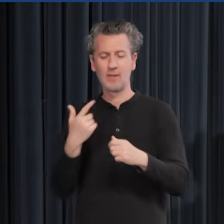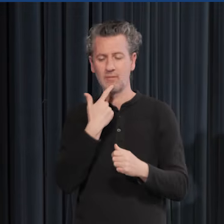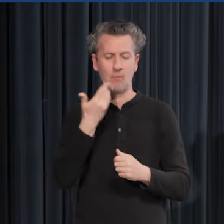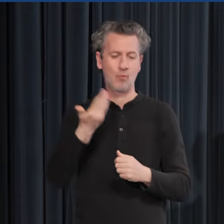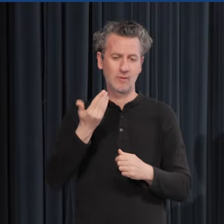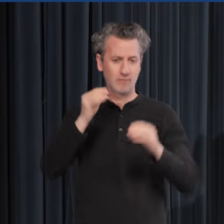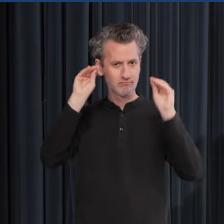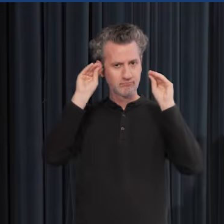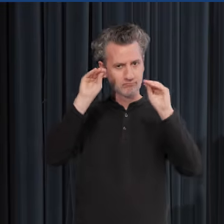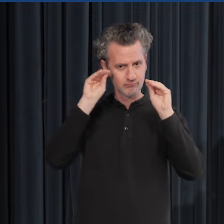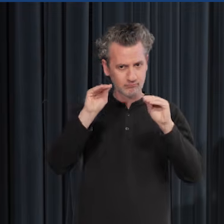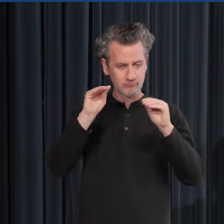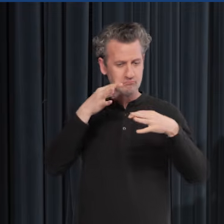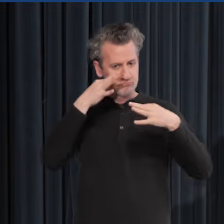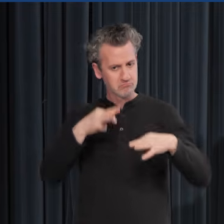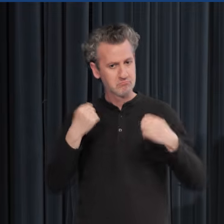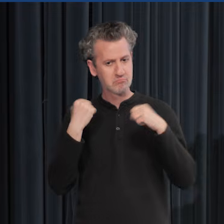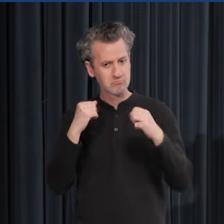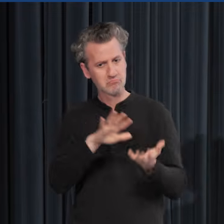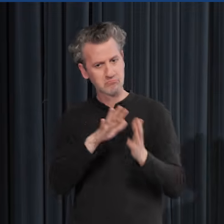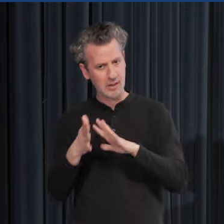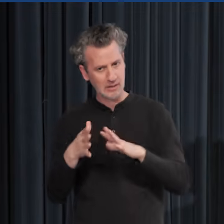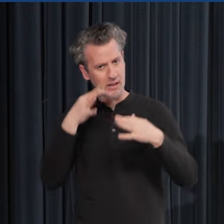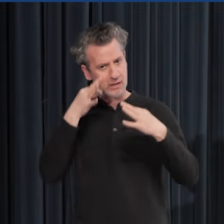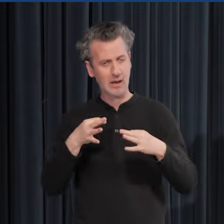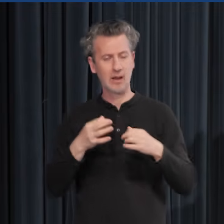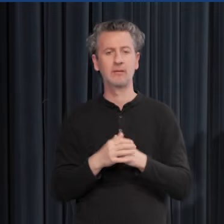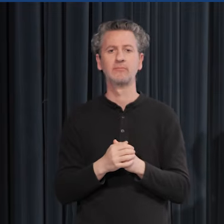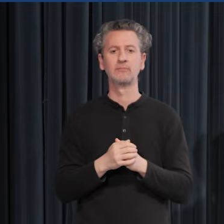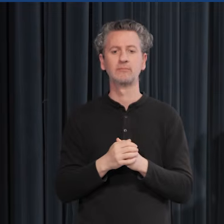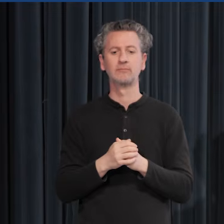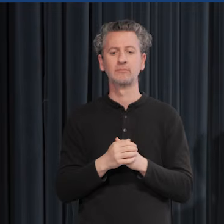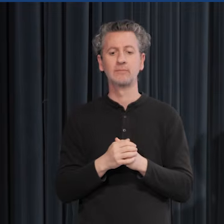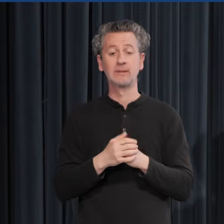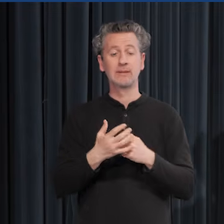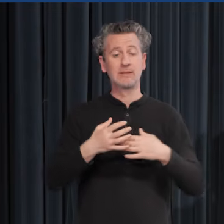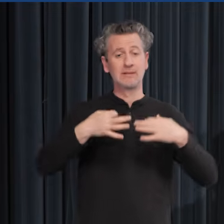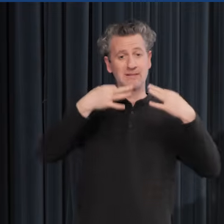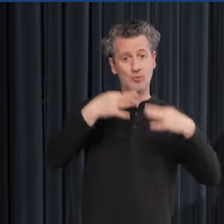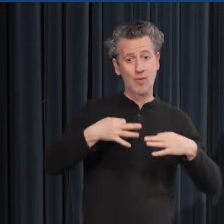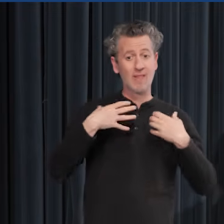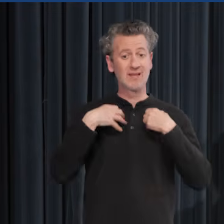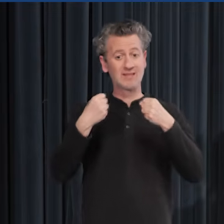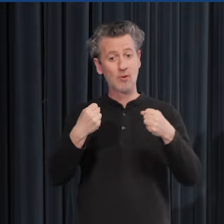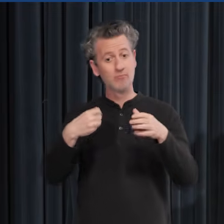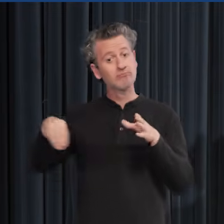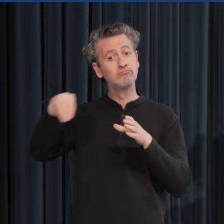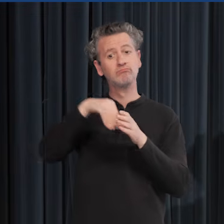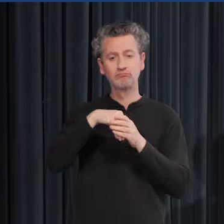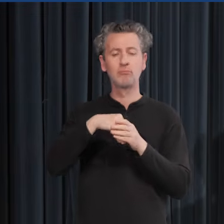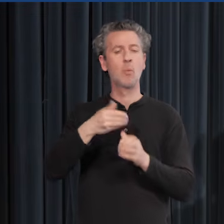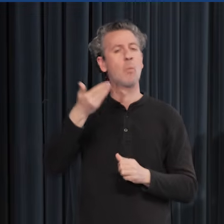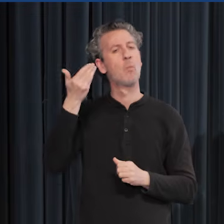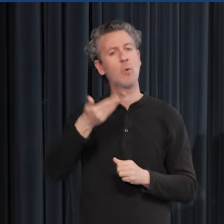desde el inicio, que esté integrada la seguridad y salud, es fundamental, porque